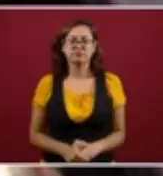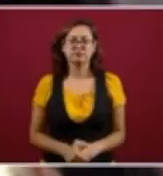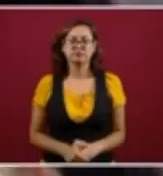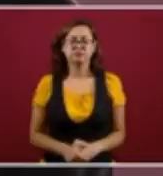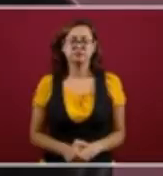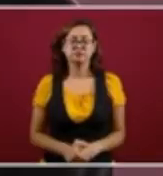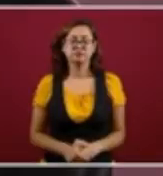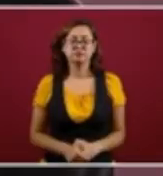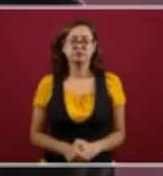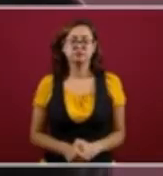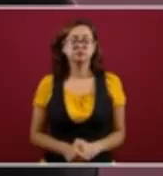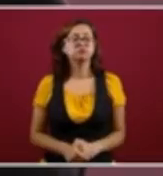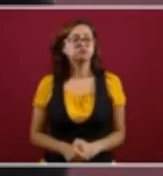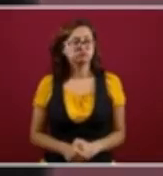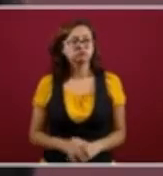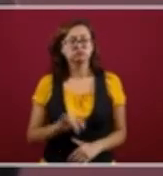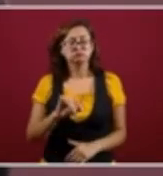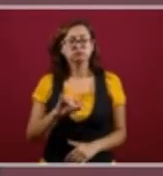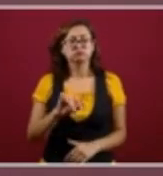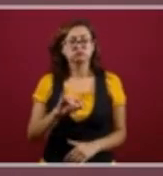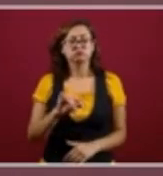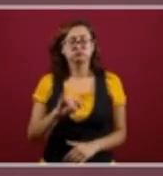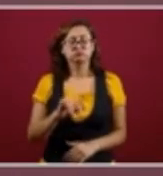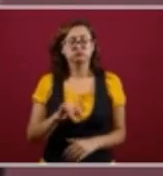Sí, miren,